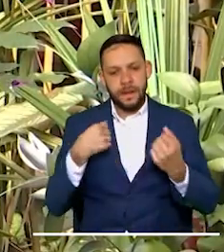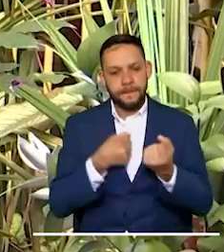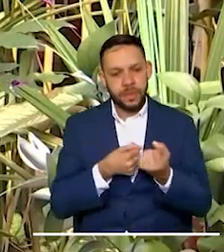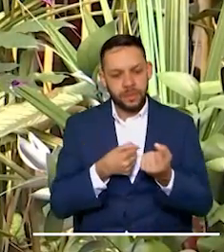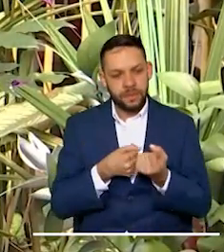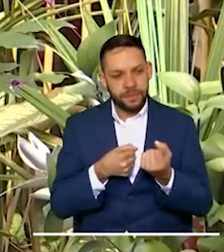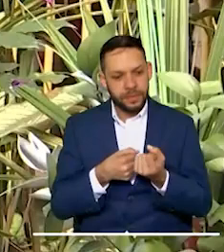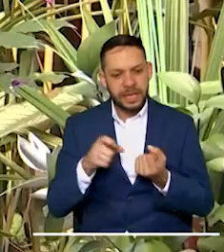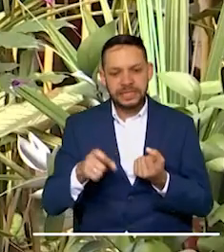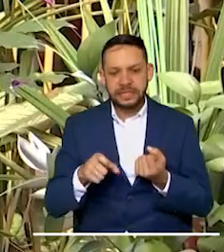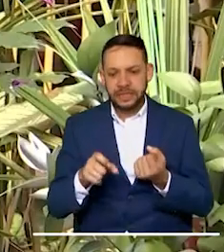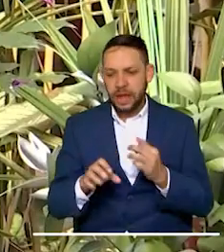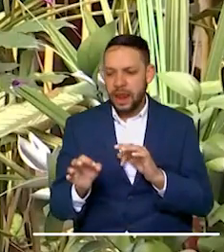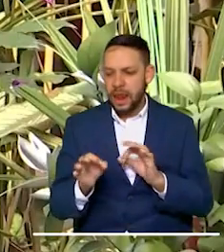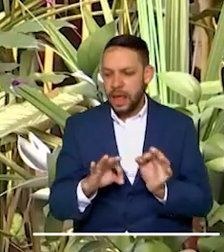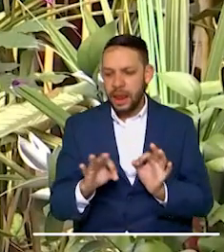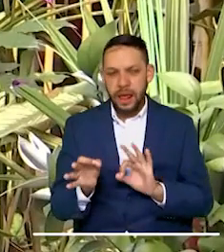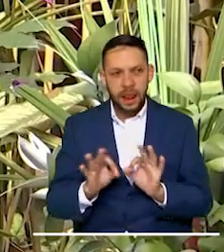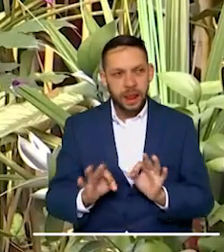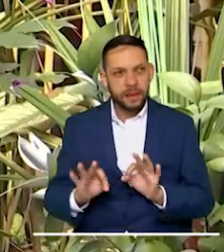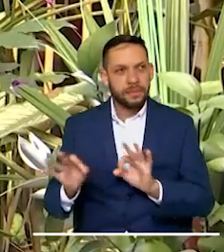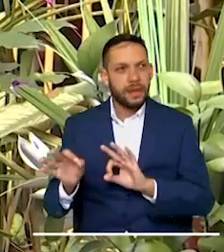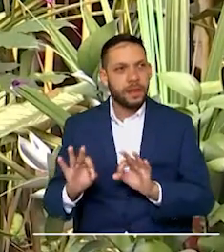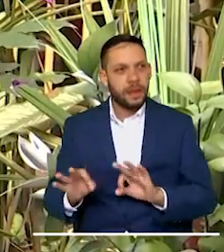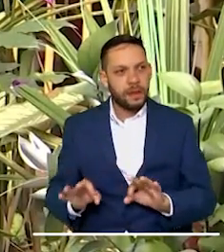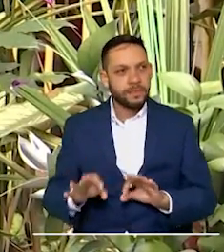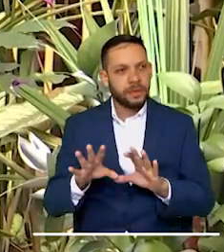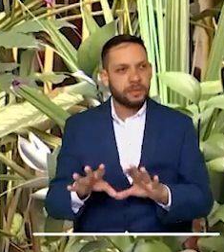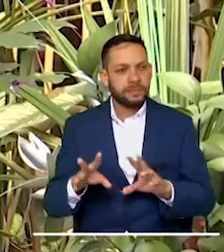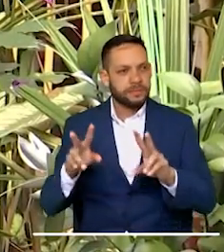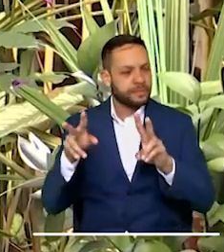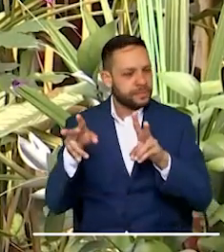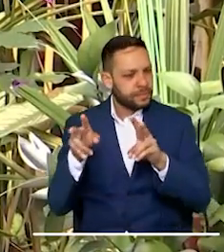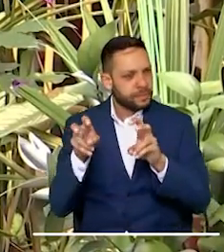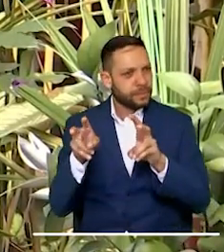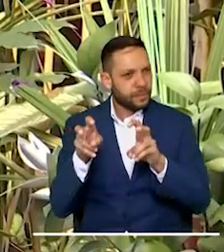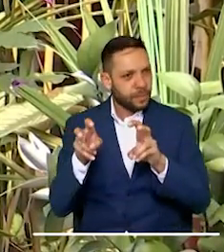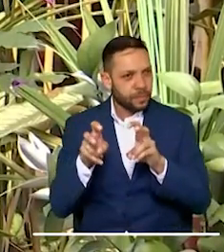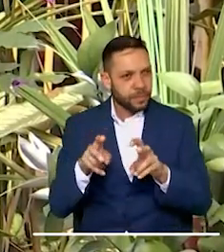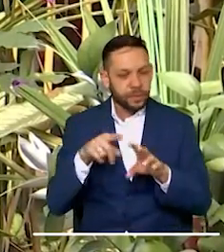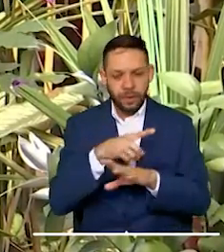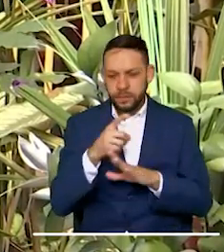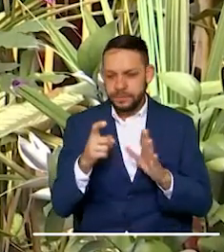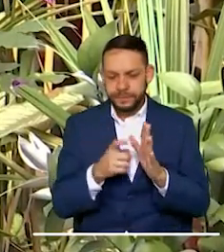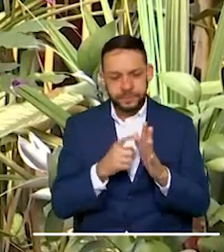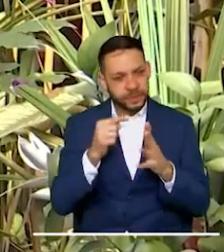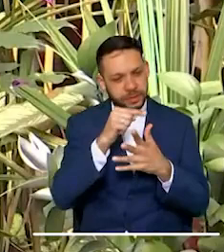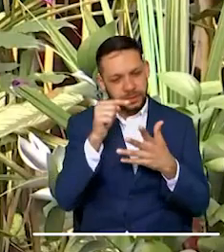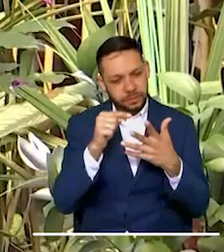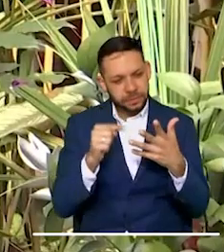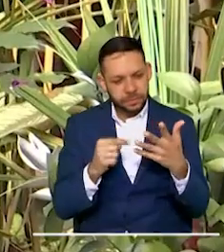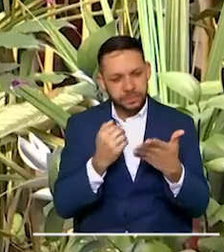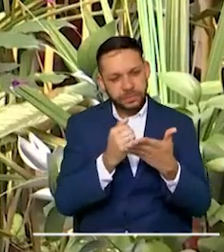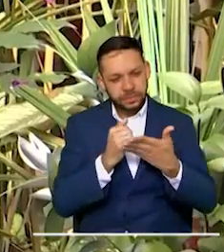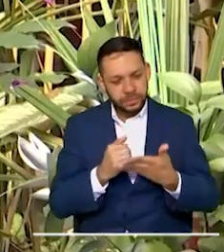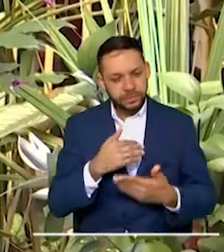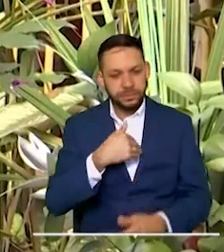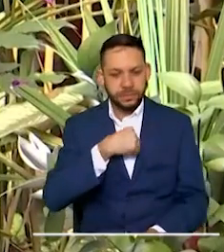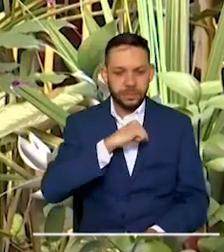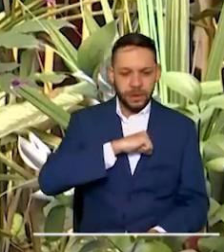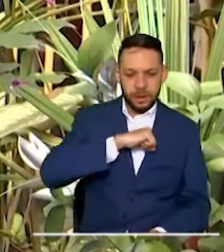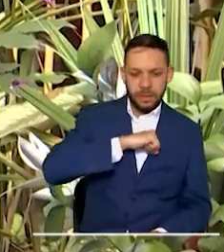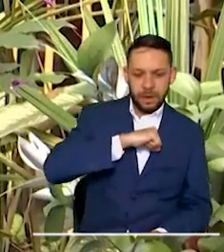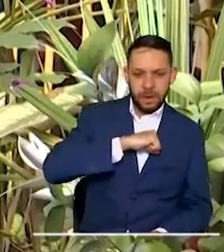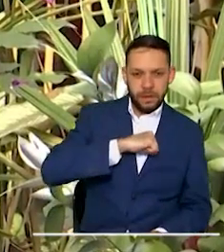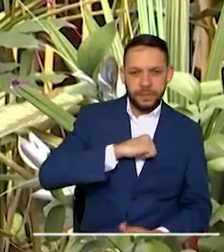diagnóstico, con un cardiólogo que nos hace un ecocardiograma muy completo, en reposo